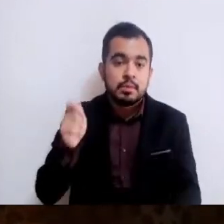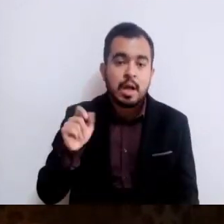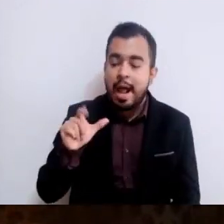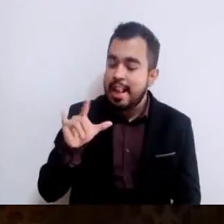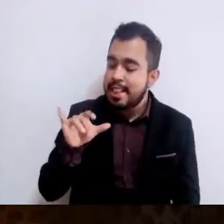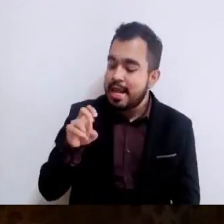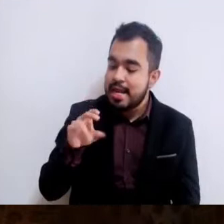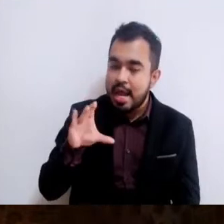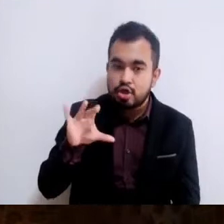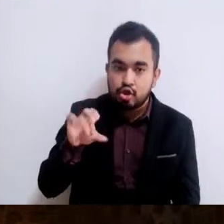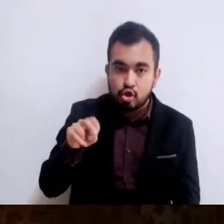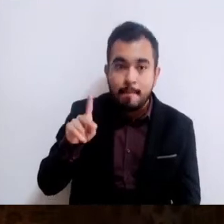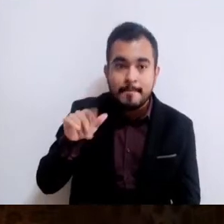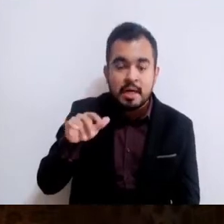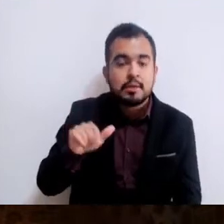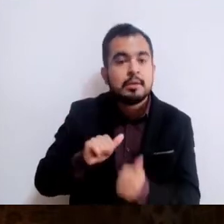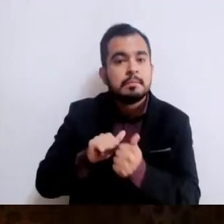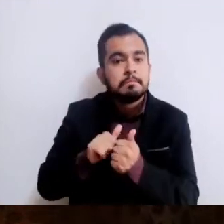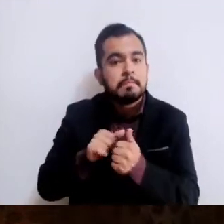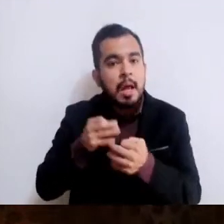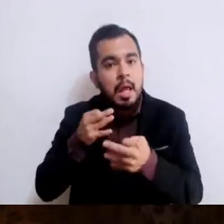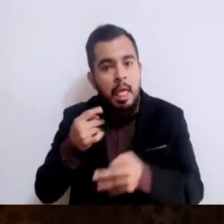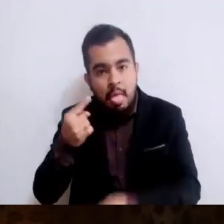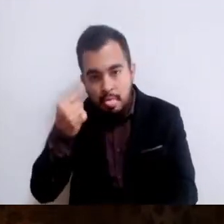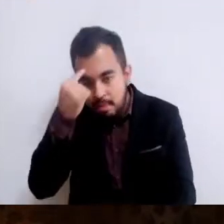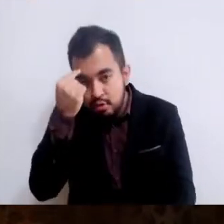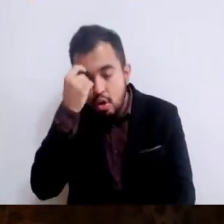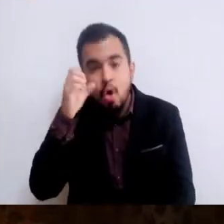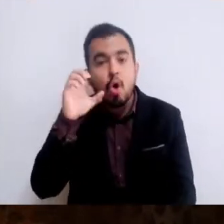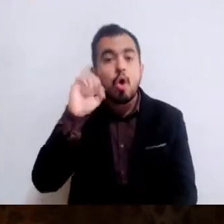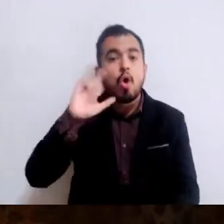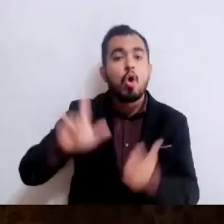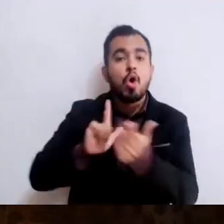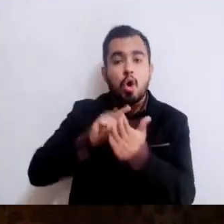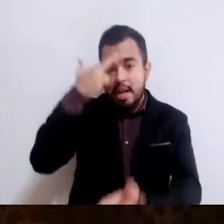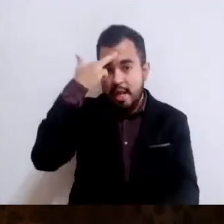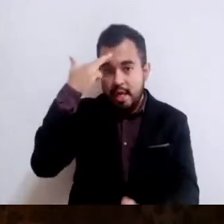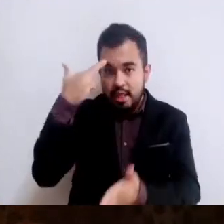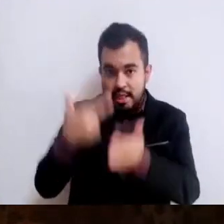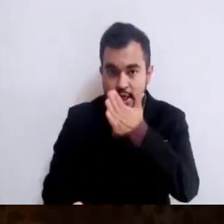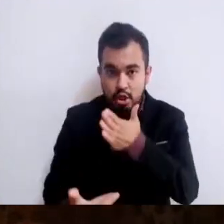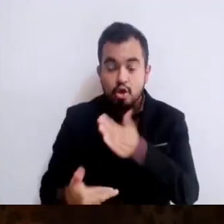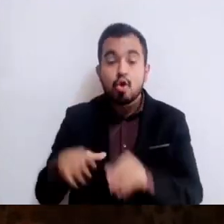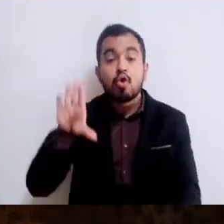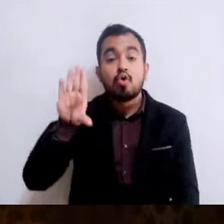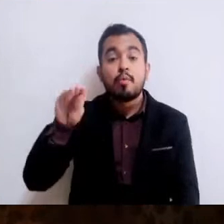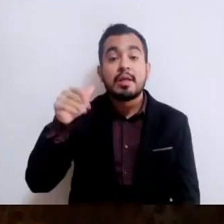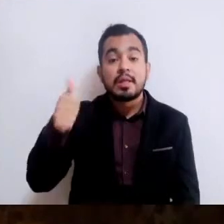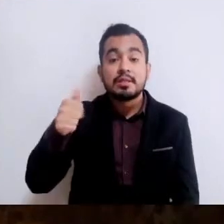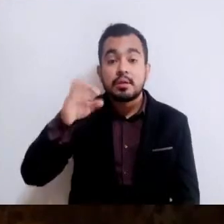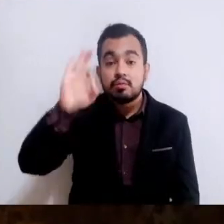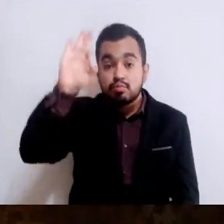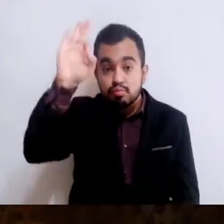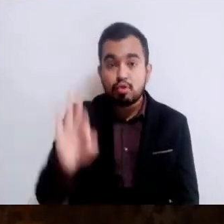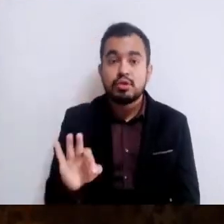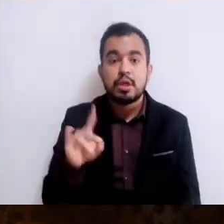en adicciones o cometer delitos. El 96% de presos en centros